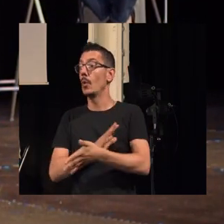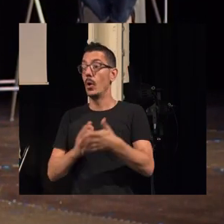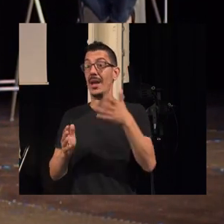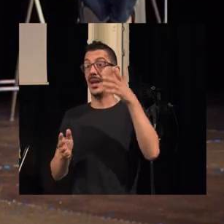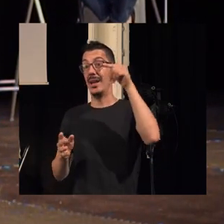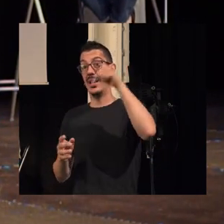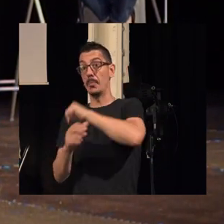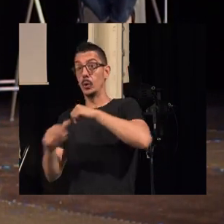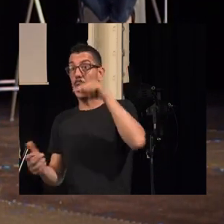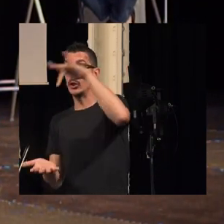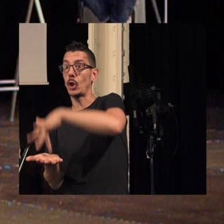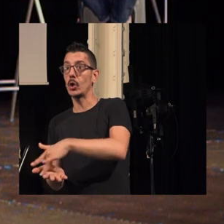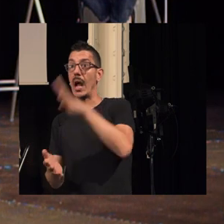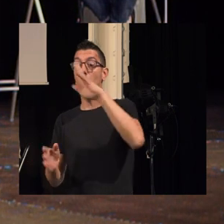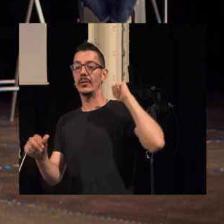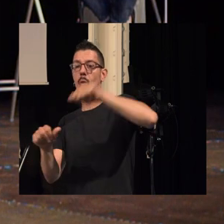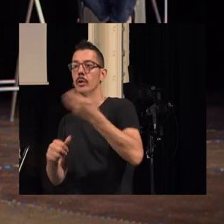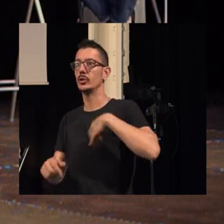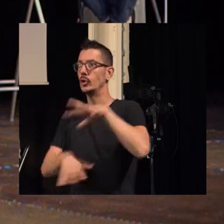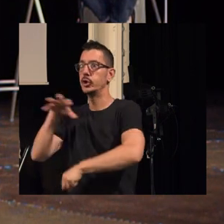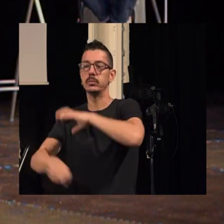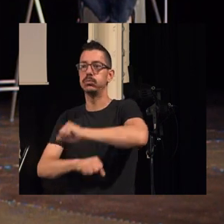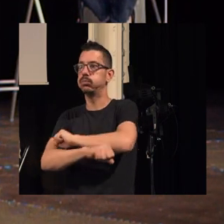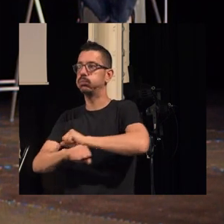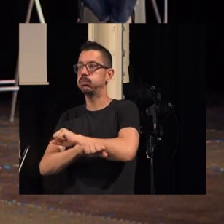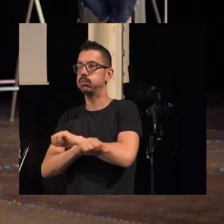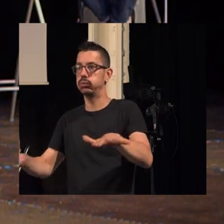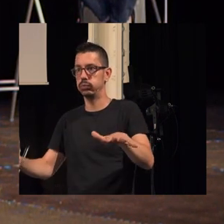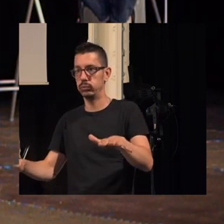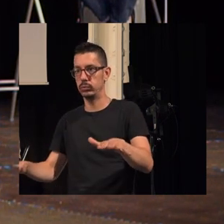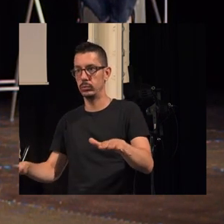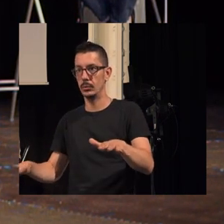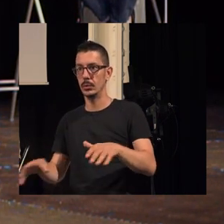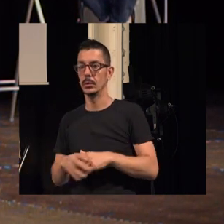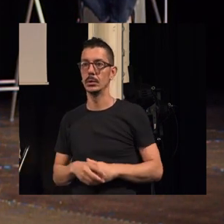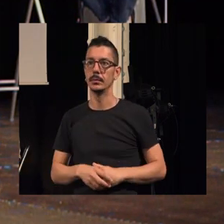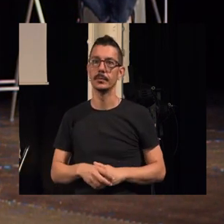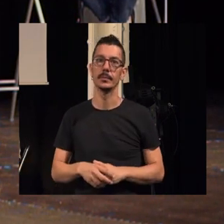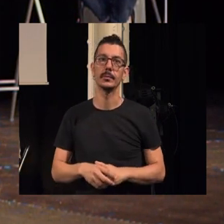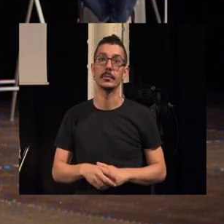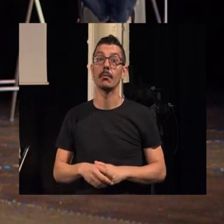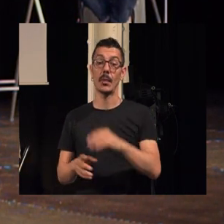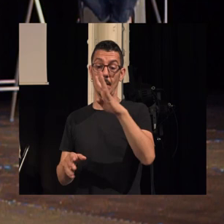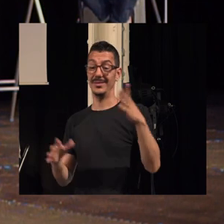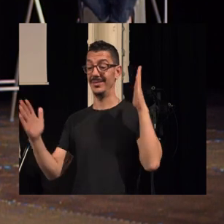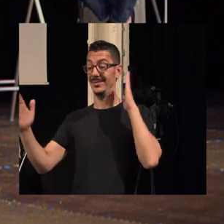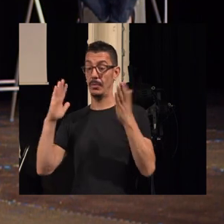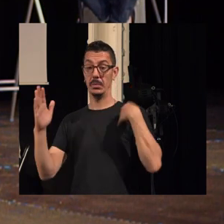4 años. Los últimos 4 años, los años más profundos de la crisis económica y social en Portugal.